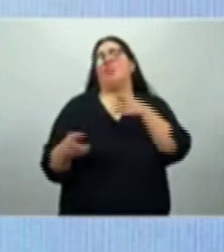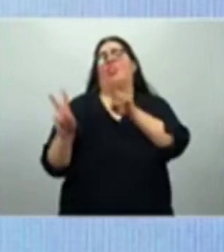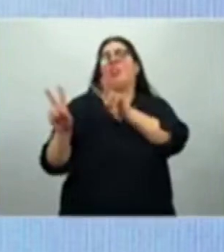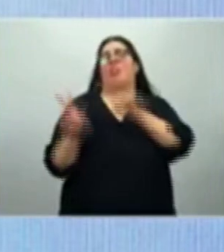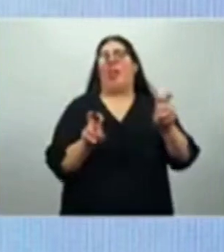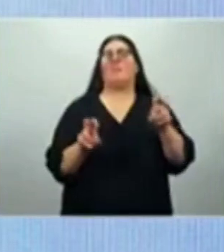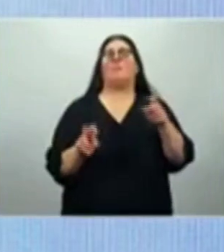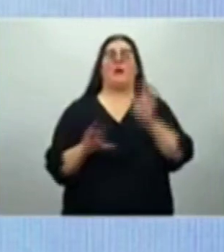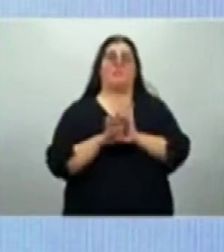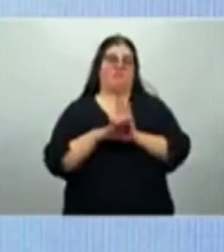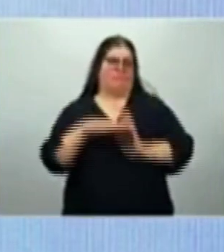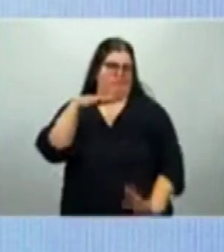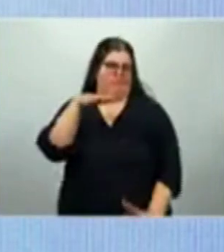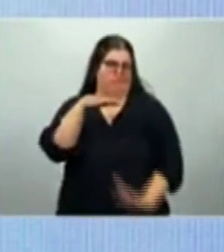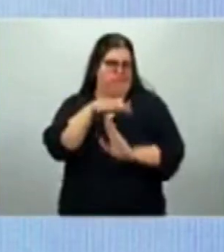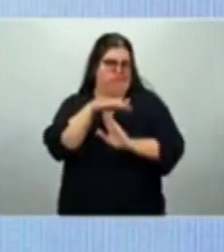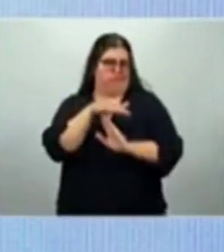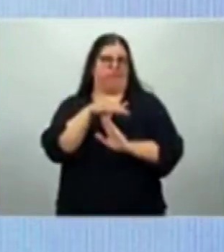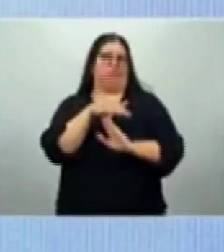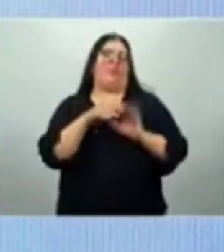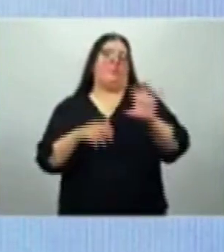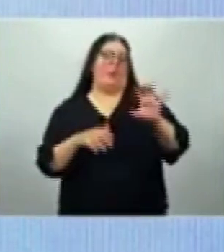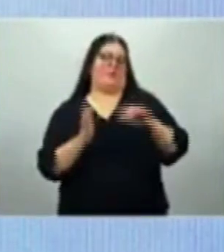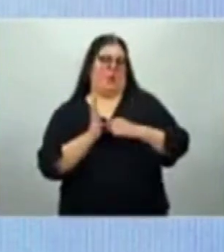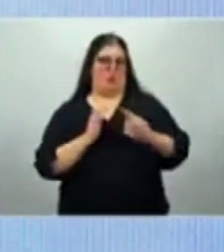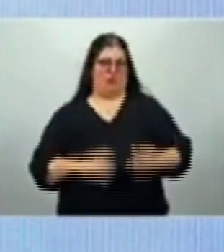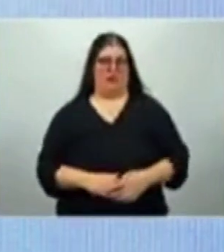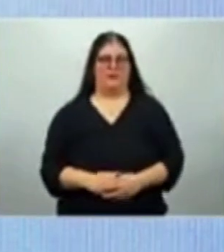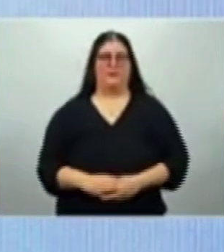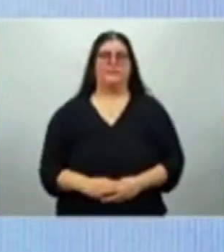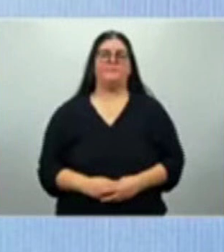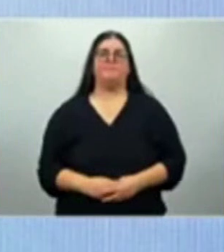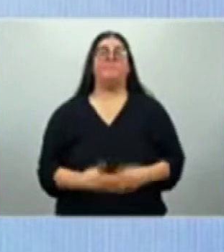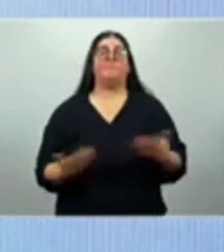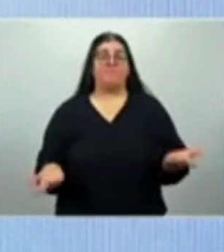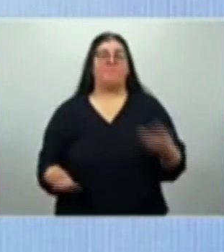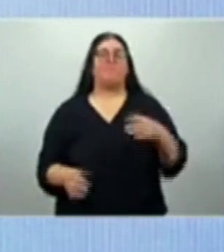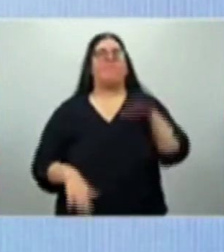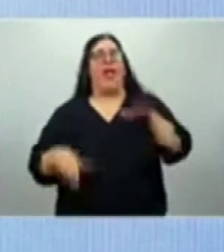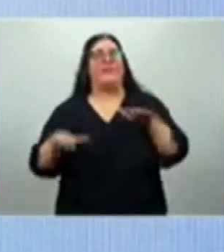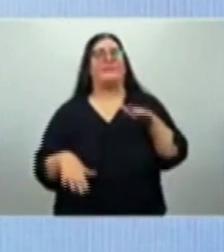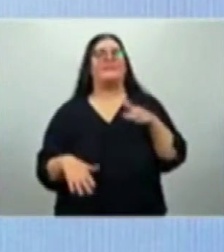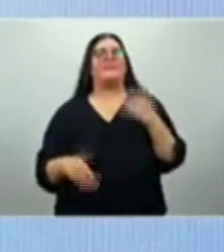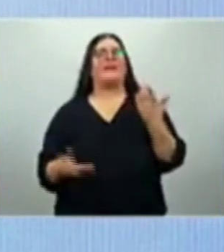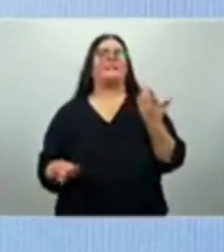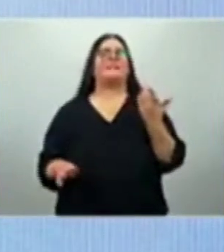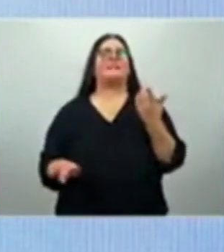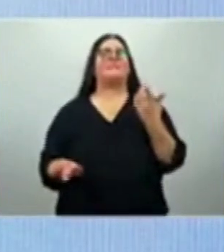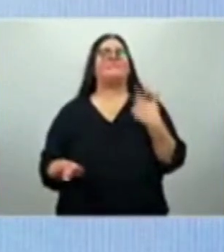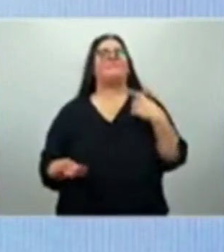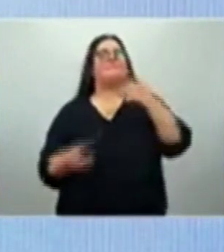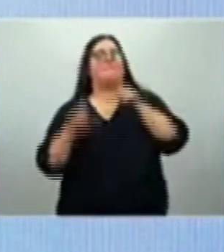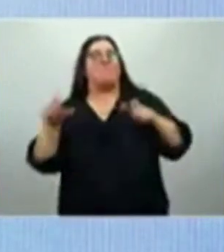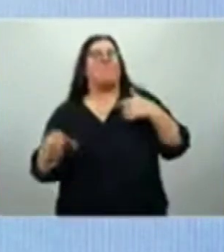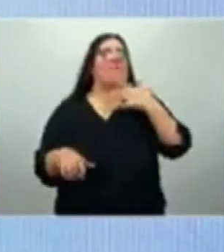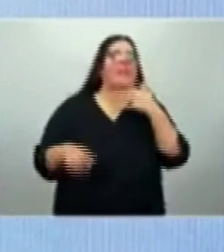a cuestiones centrales de la provincia de Buenos Aires. Y por eso a veces uno, y se interpreta de una